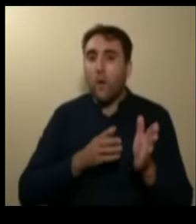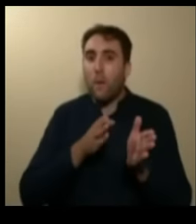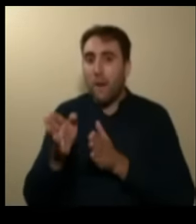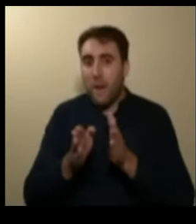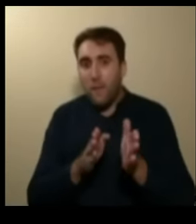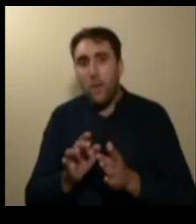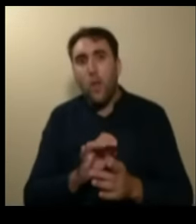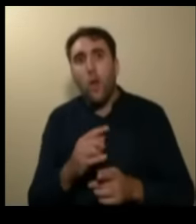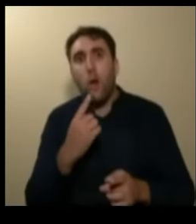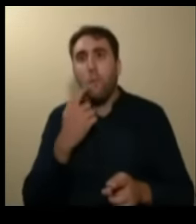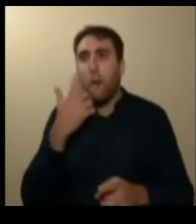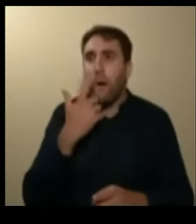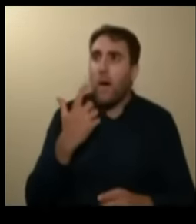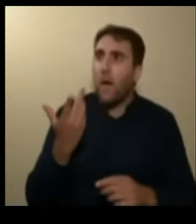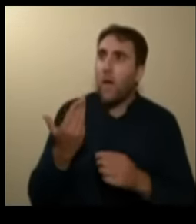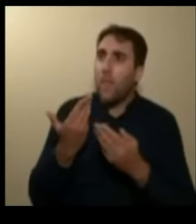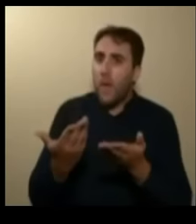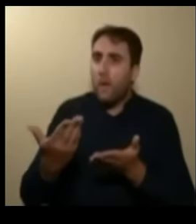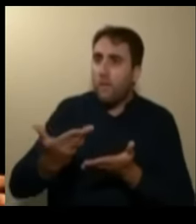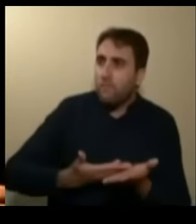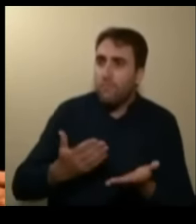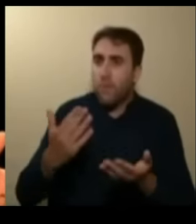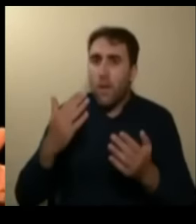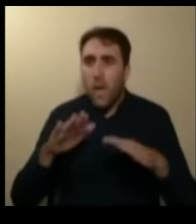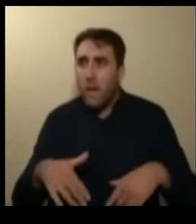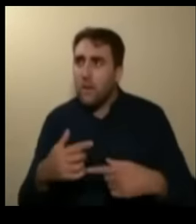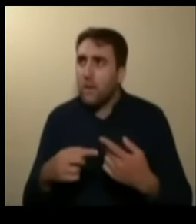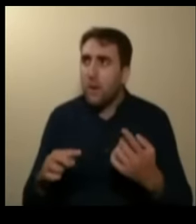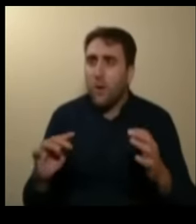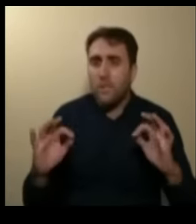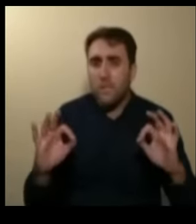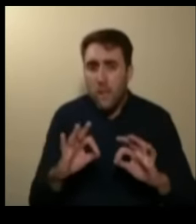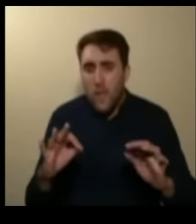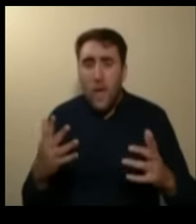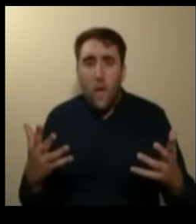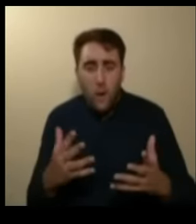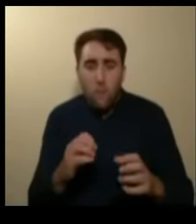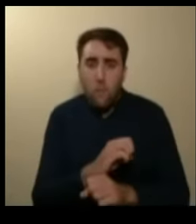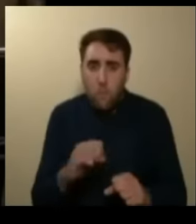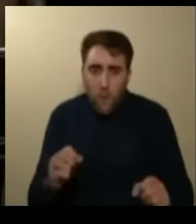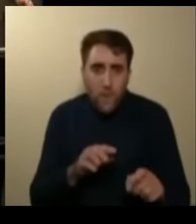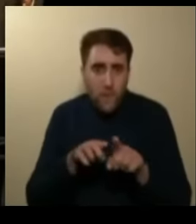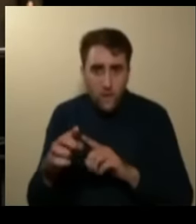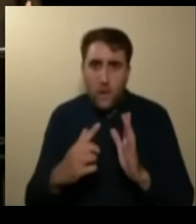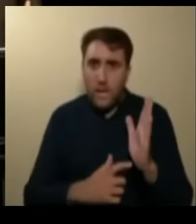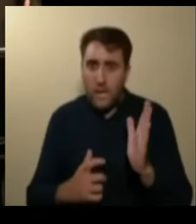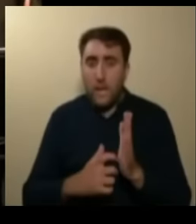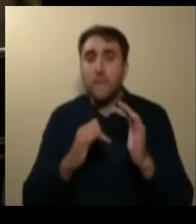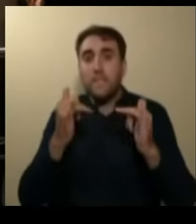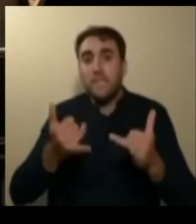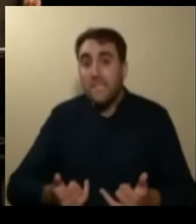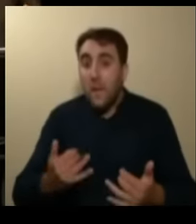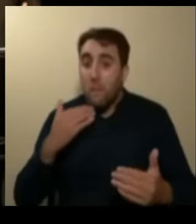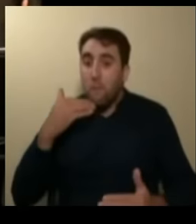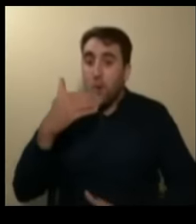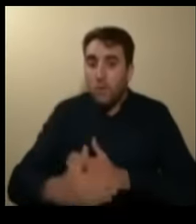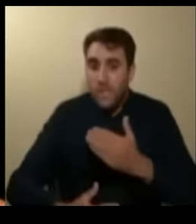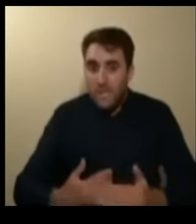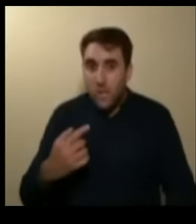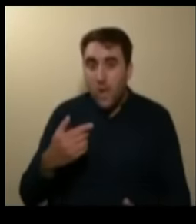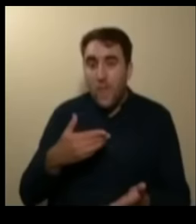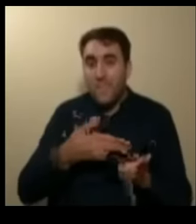tengan que buscar una garantía al respecto. ¿Qué es? Sí, lo que se debe de establecer es que los procesos de